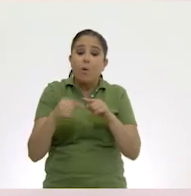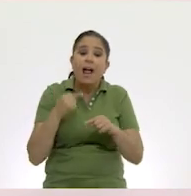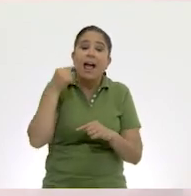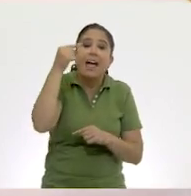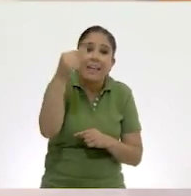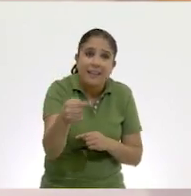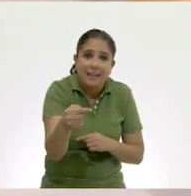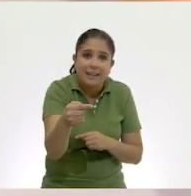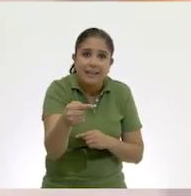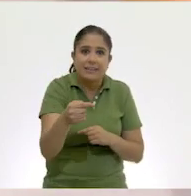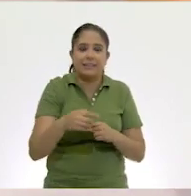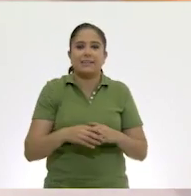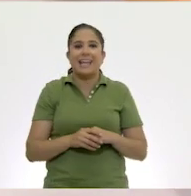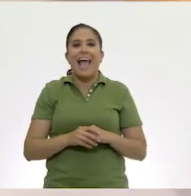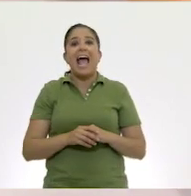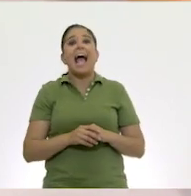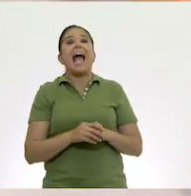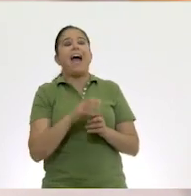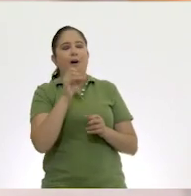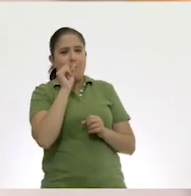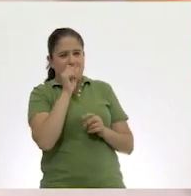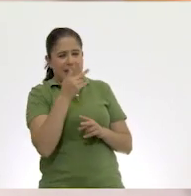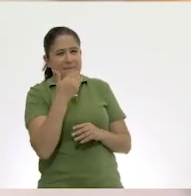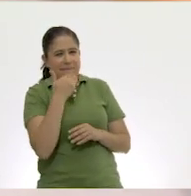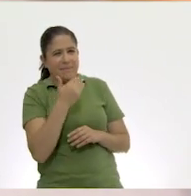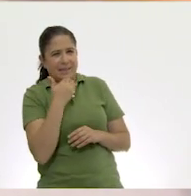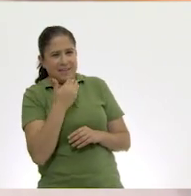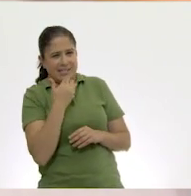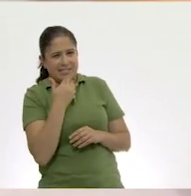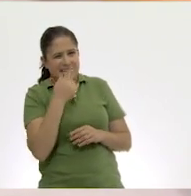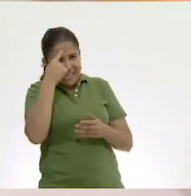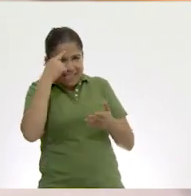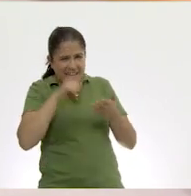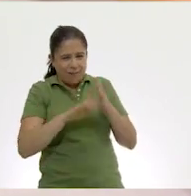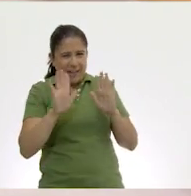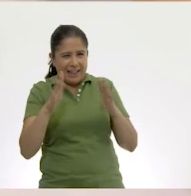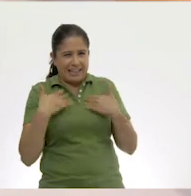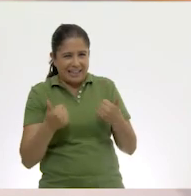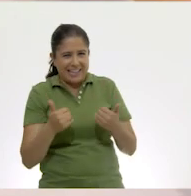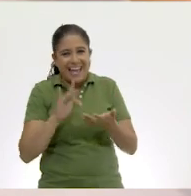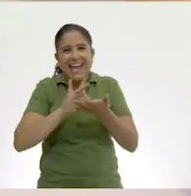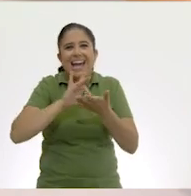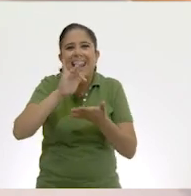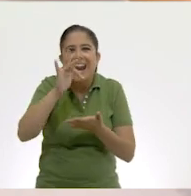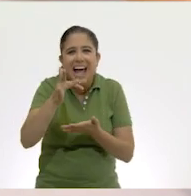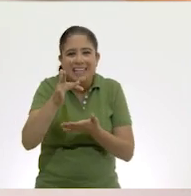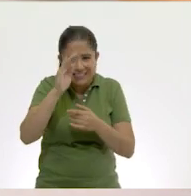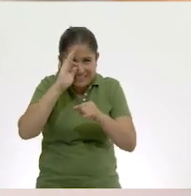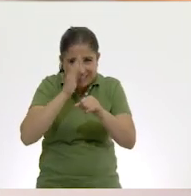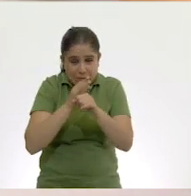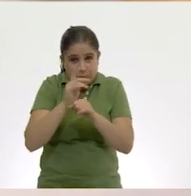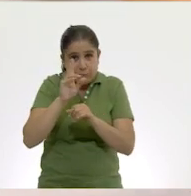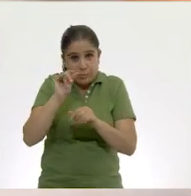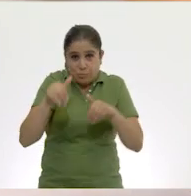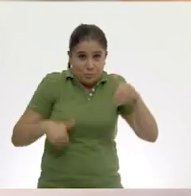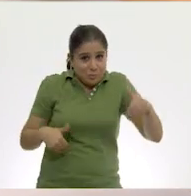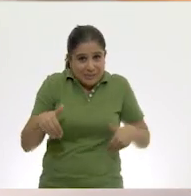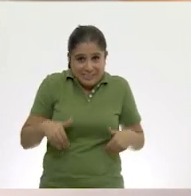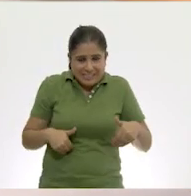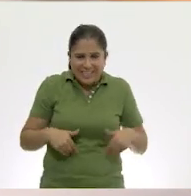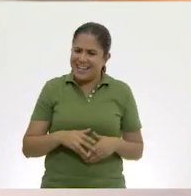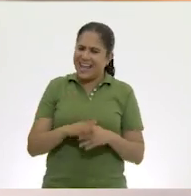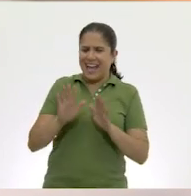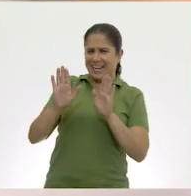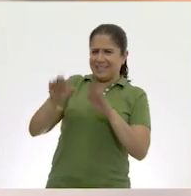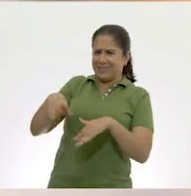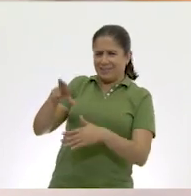adelante bien creo que creo que ya entendí gracias señorita espero que no haberla molestado no